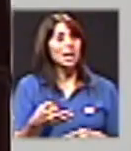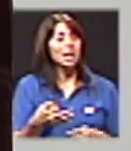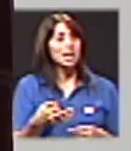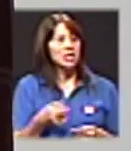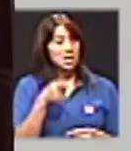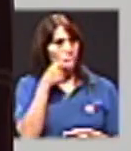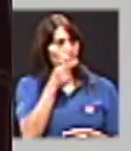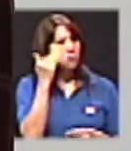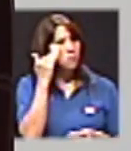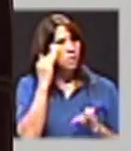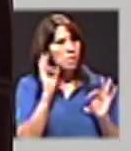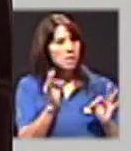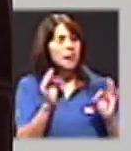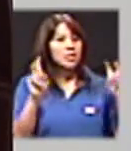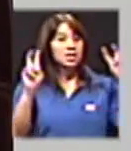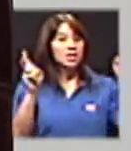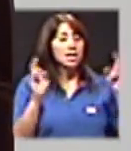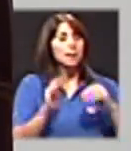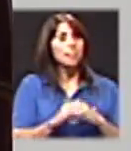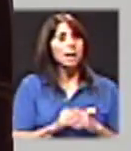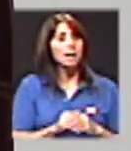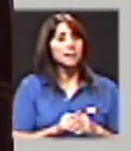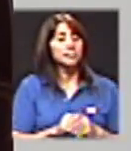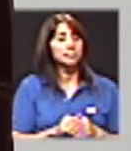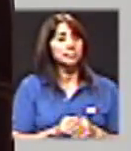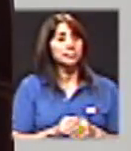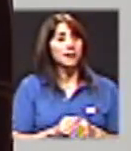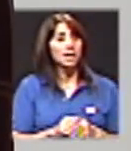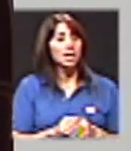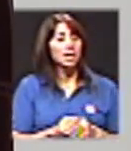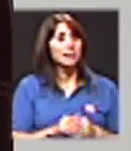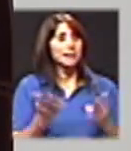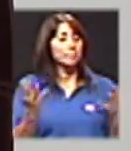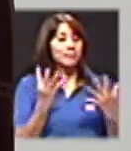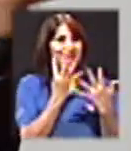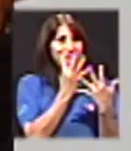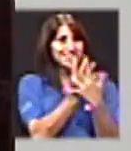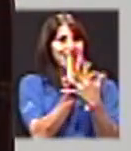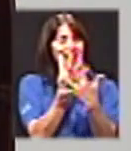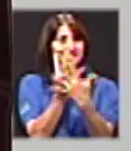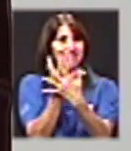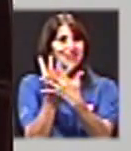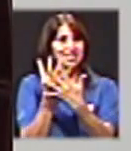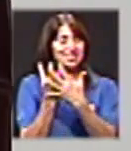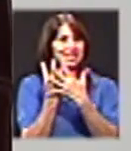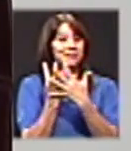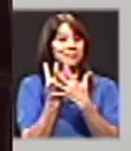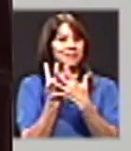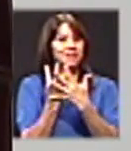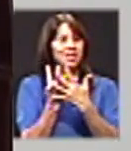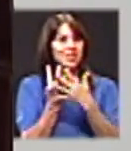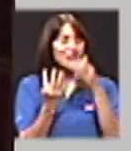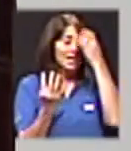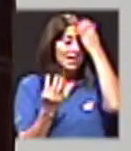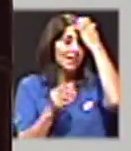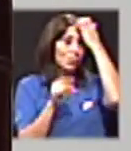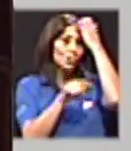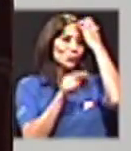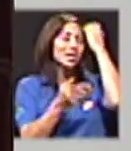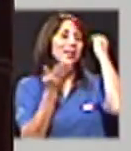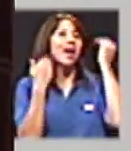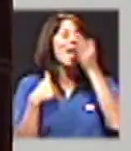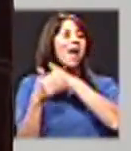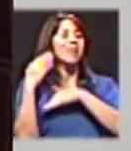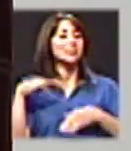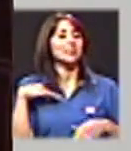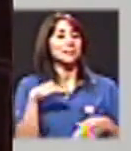usted, que es un poco el tema de las cárceles en el ministerio, que usted en el Ministerio de Justicia